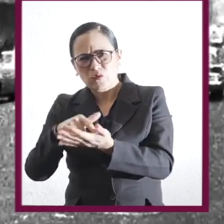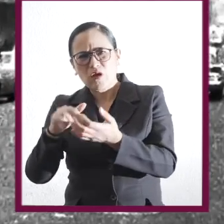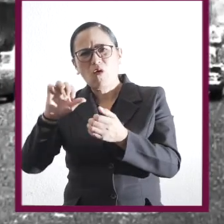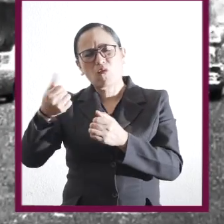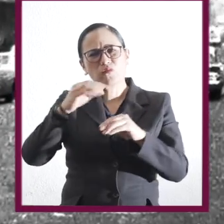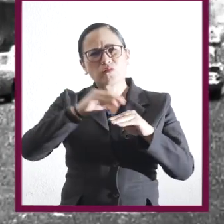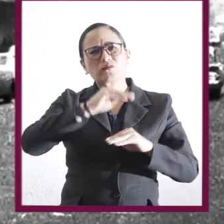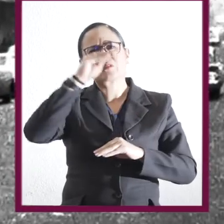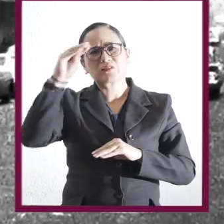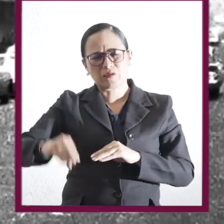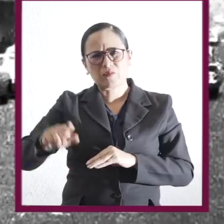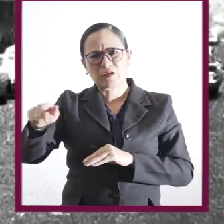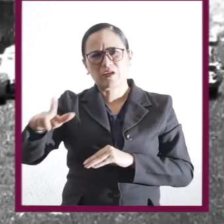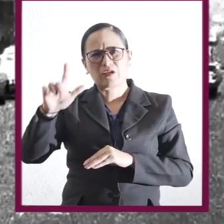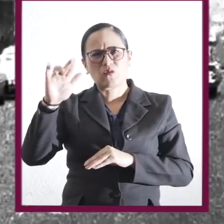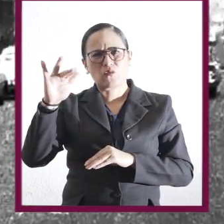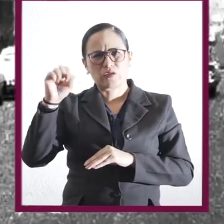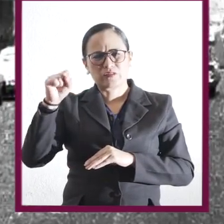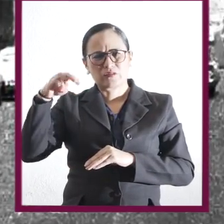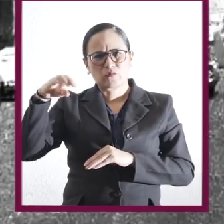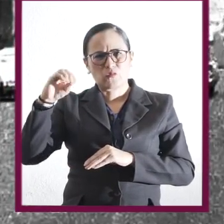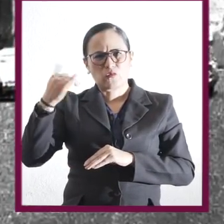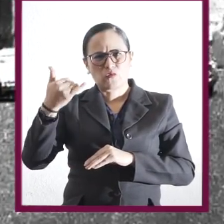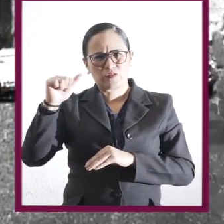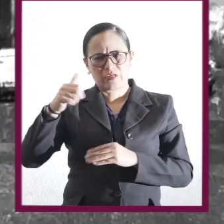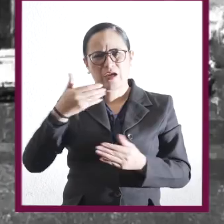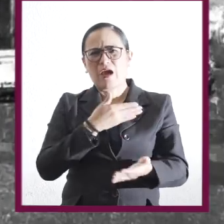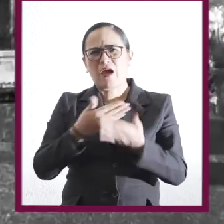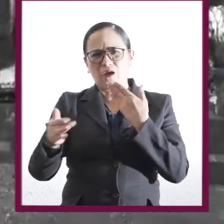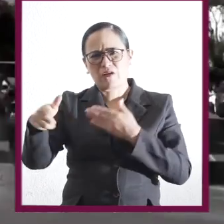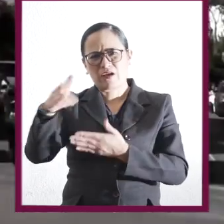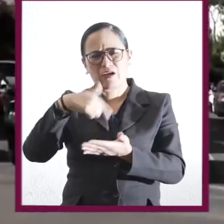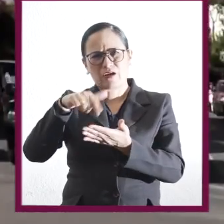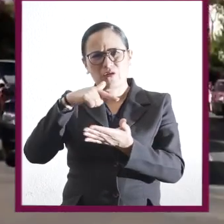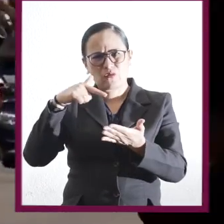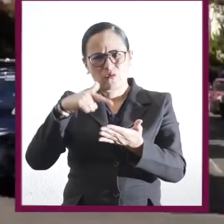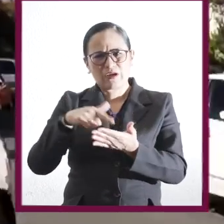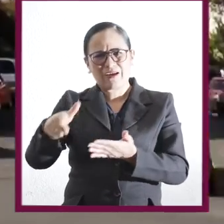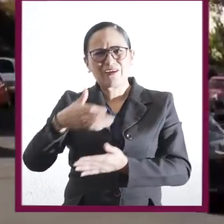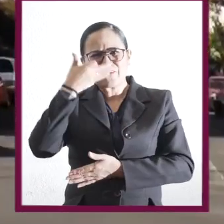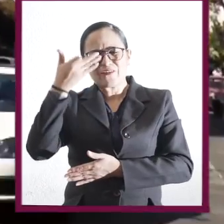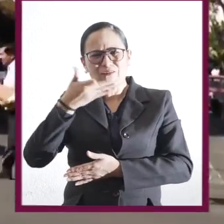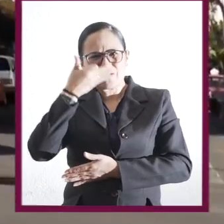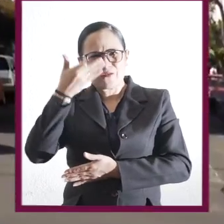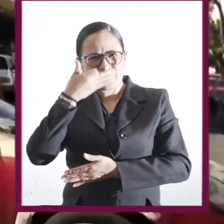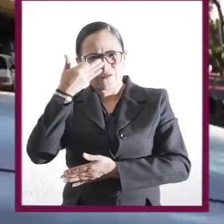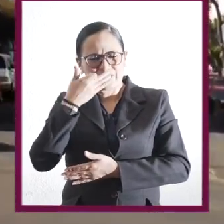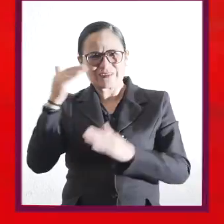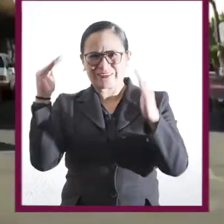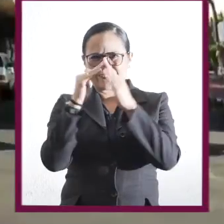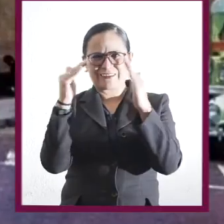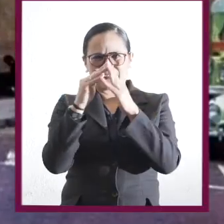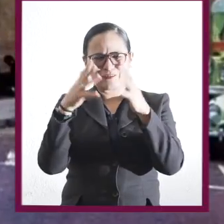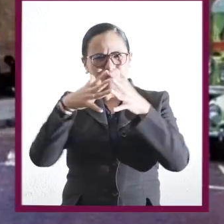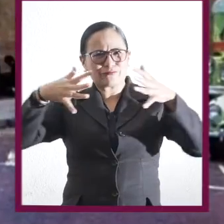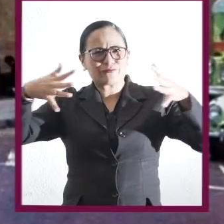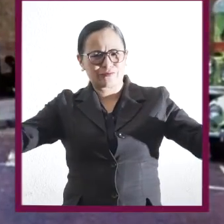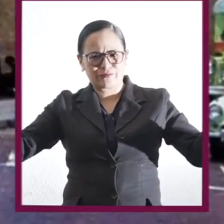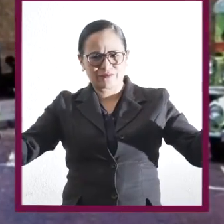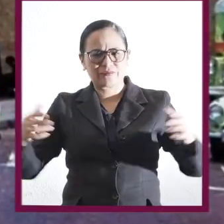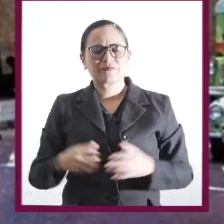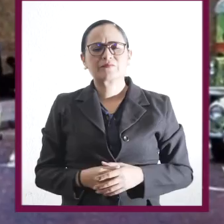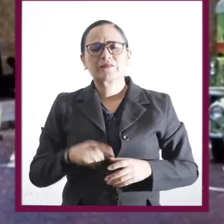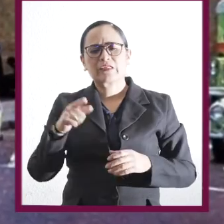Otros se mudaron al cruce de Luis Moya y Pujibet, en un espacio que ahora es el llamado Palacio de las Flores. Muy